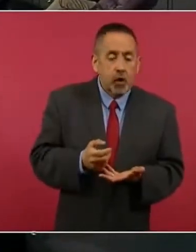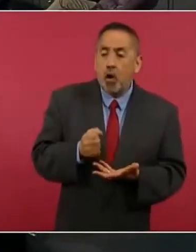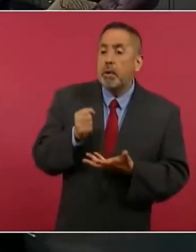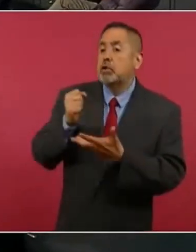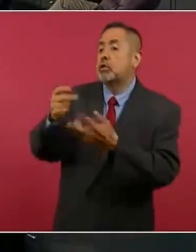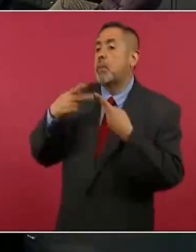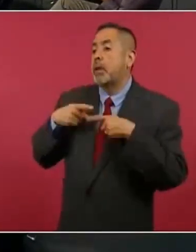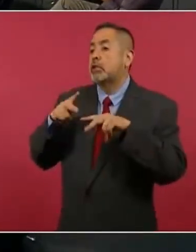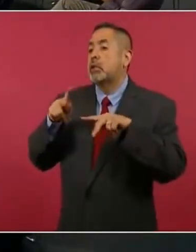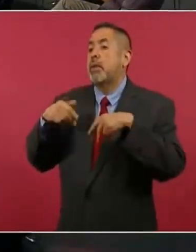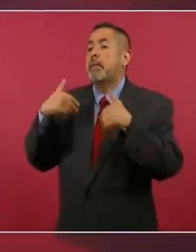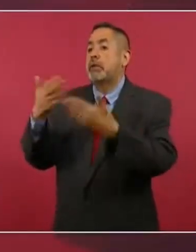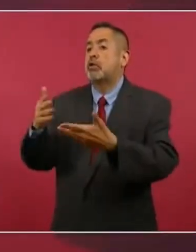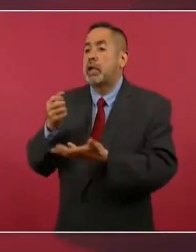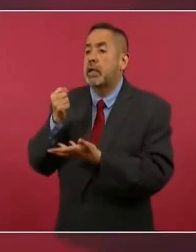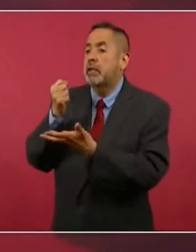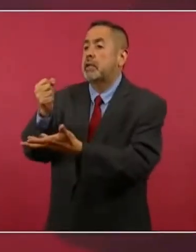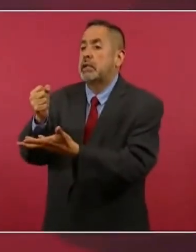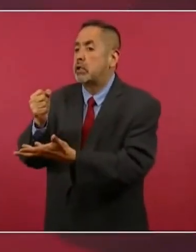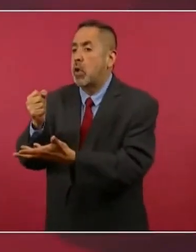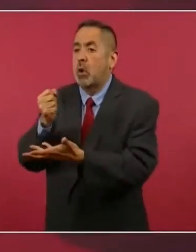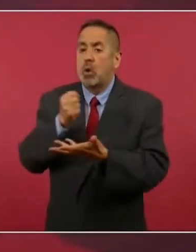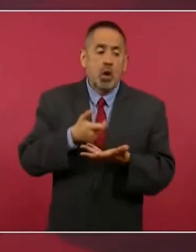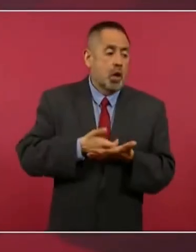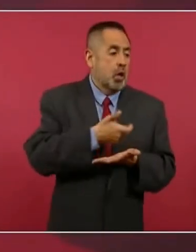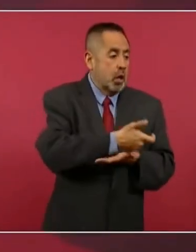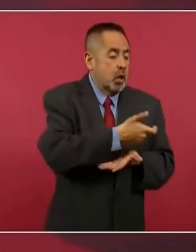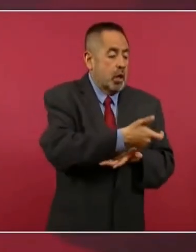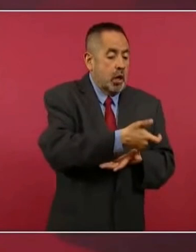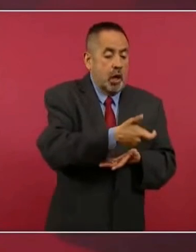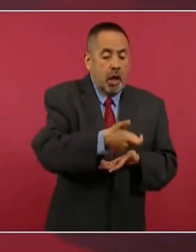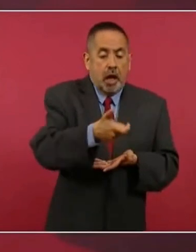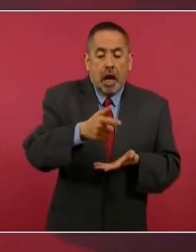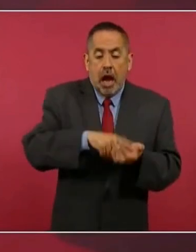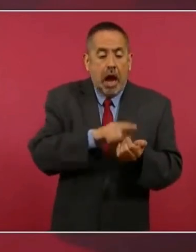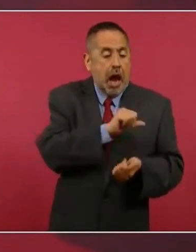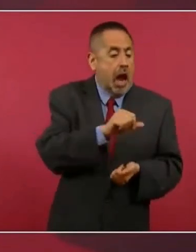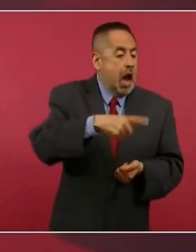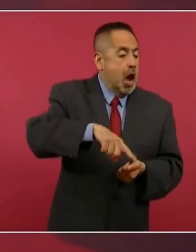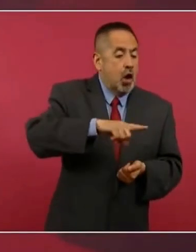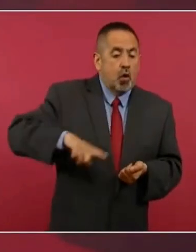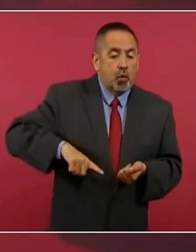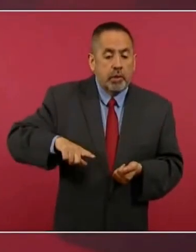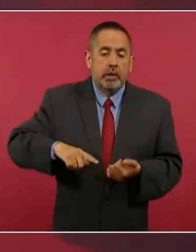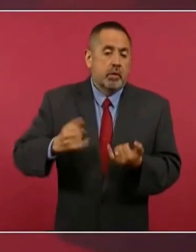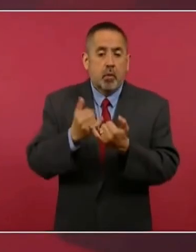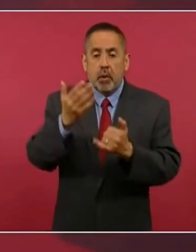gente, se quede en el gobierno, como era antes.